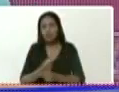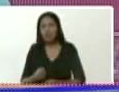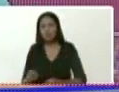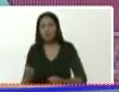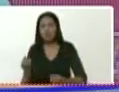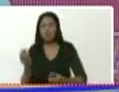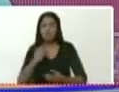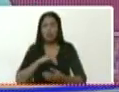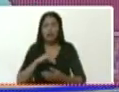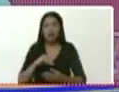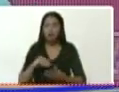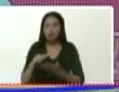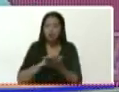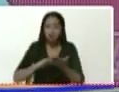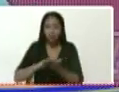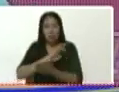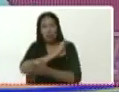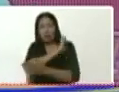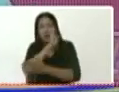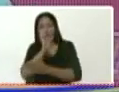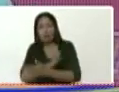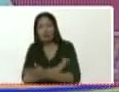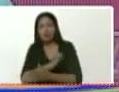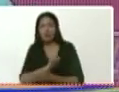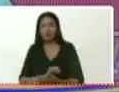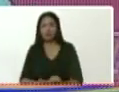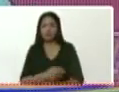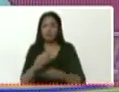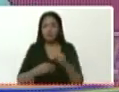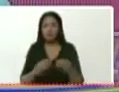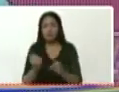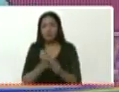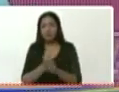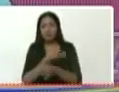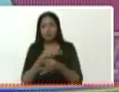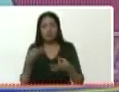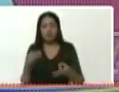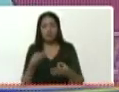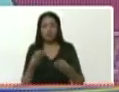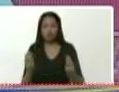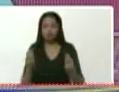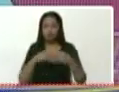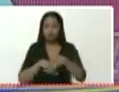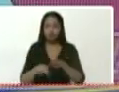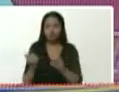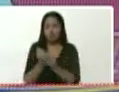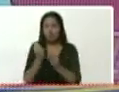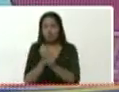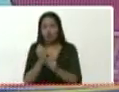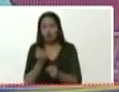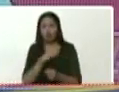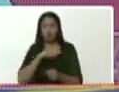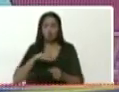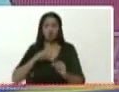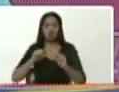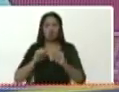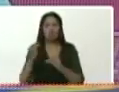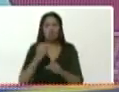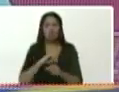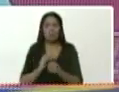esperanza, la energía, haciendo un gran trabajo en colectivo. Debemos continuar con